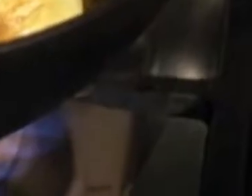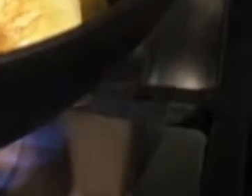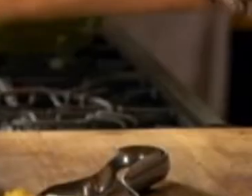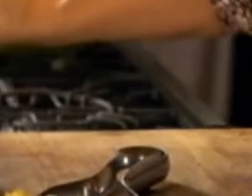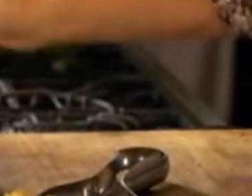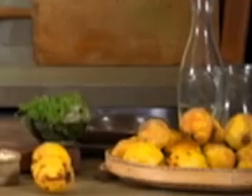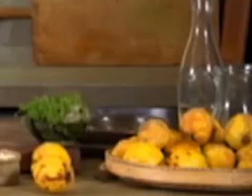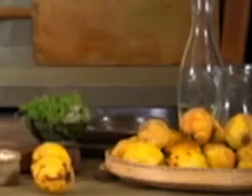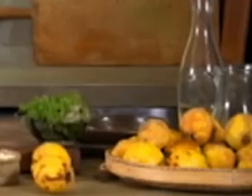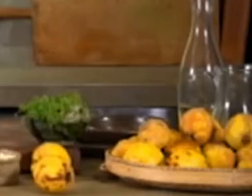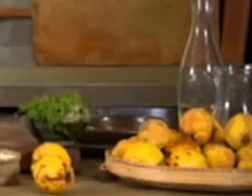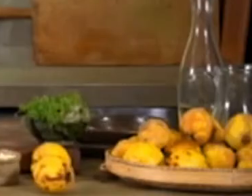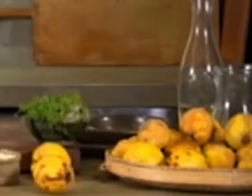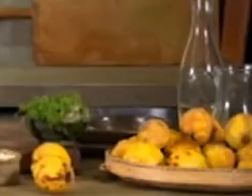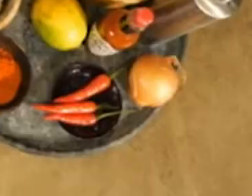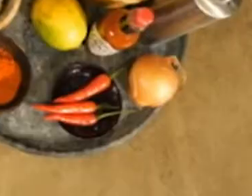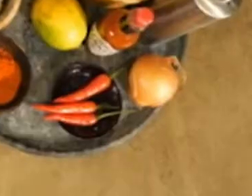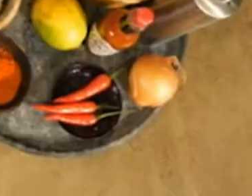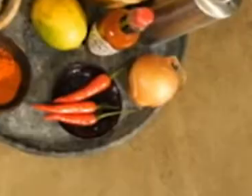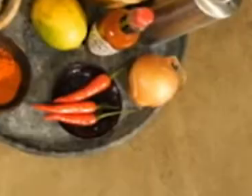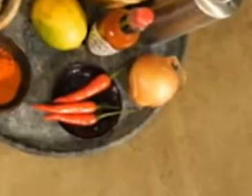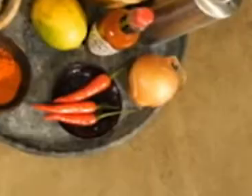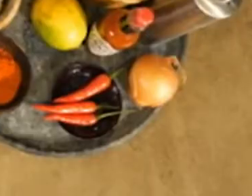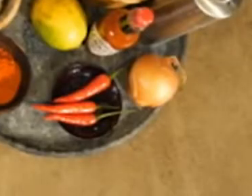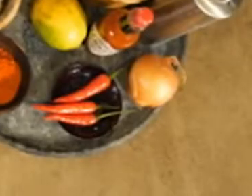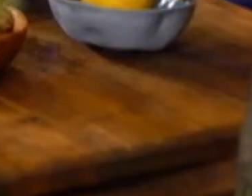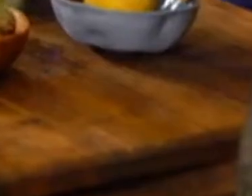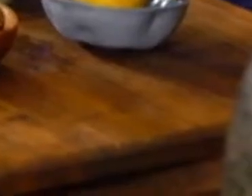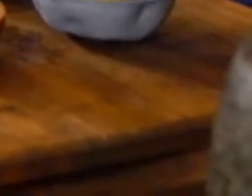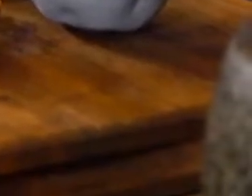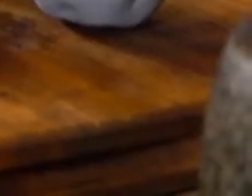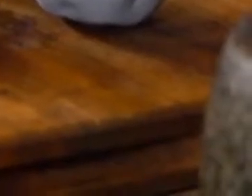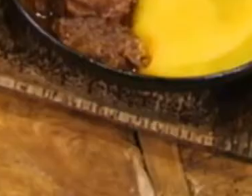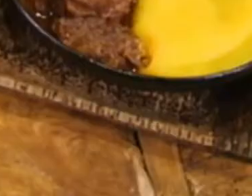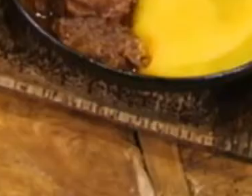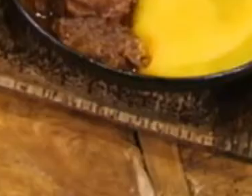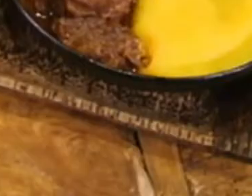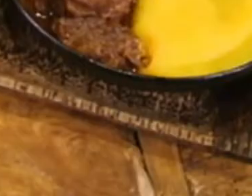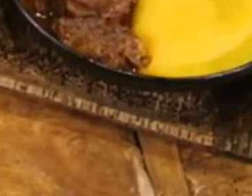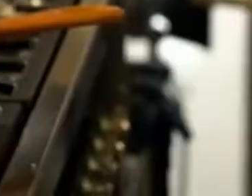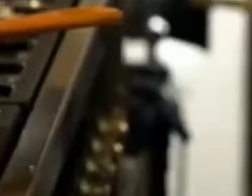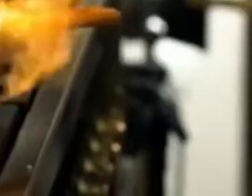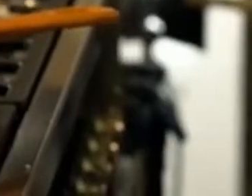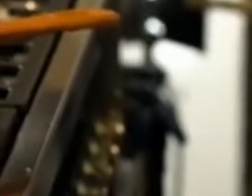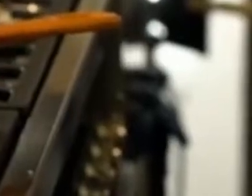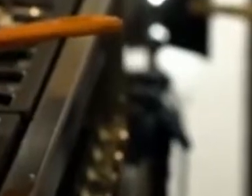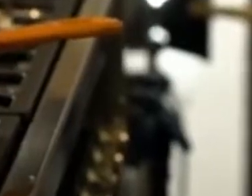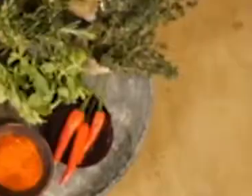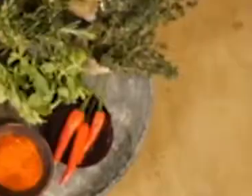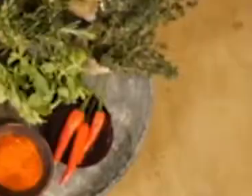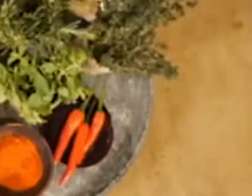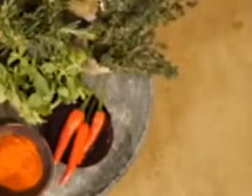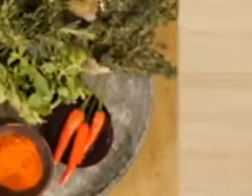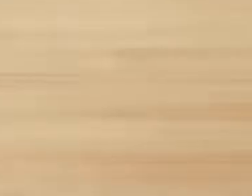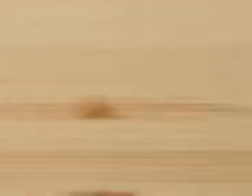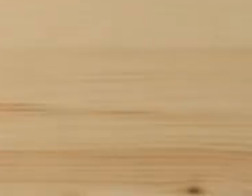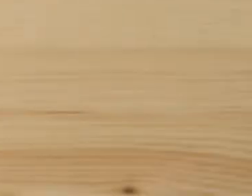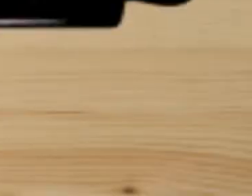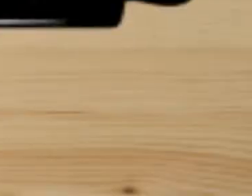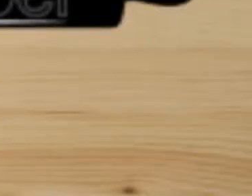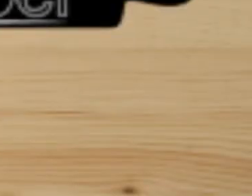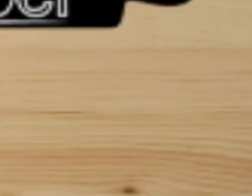La chef Sabine Weck nos trae el arte de la cocina ligado a importantes temas sobre los alimentos que